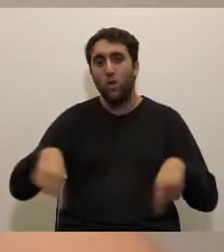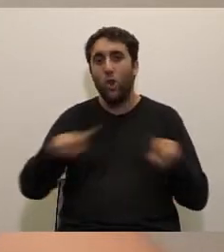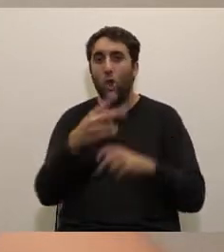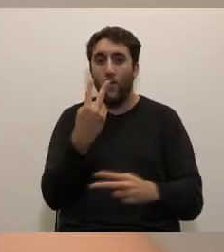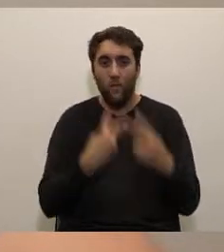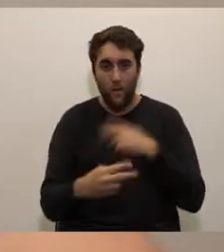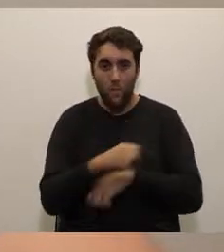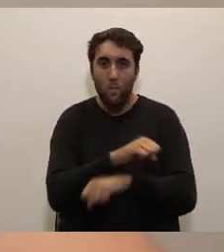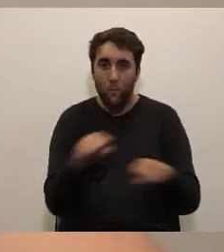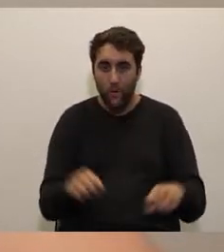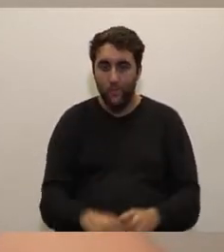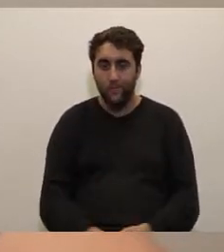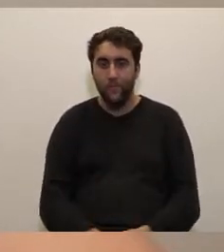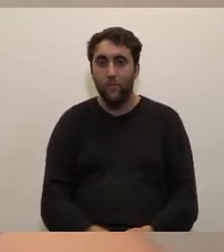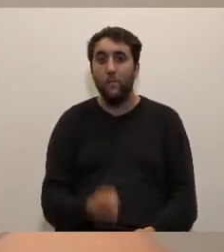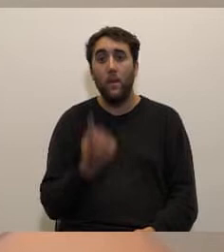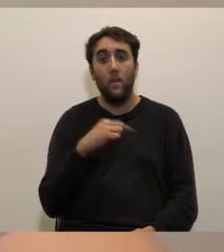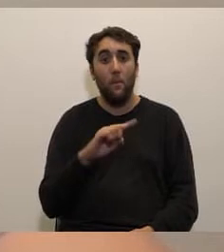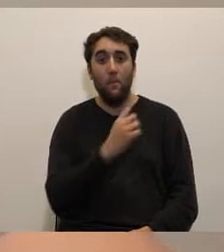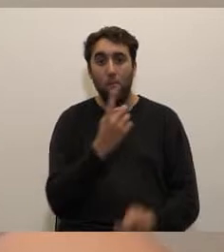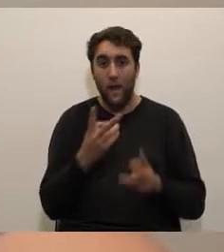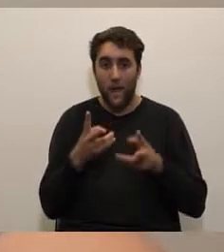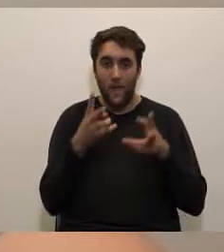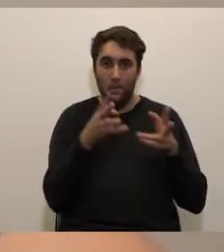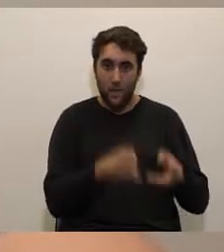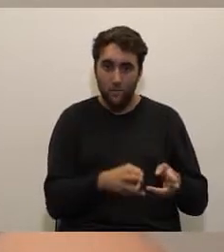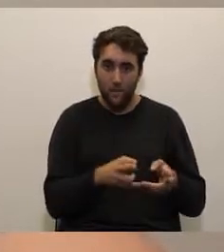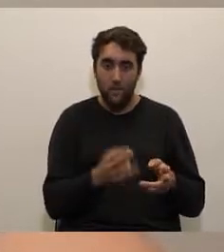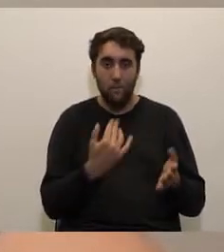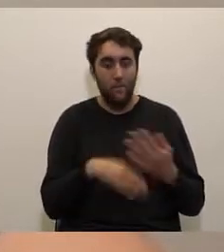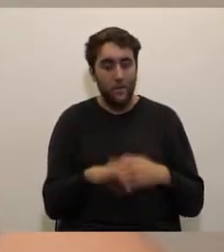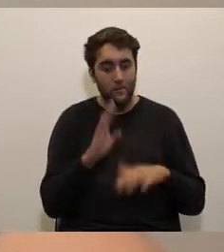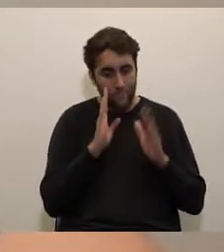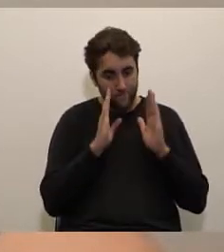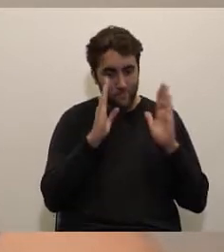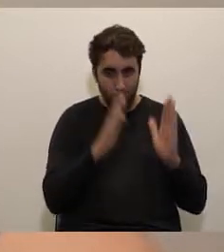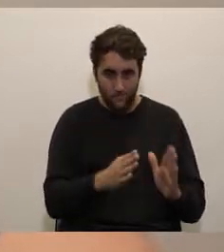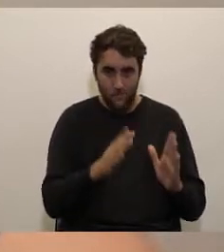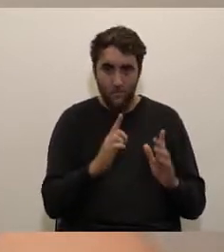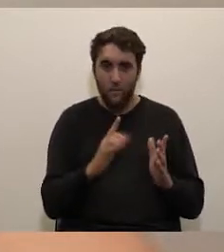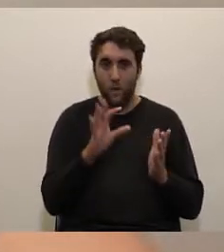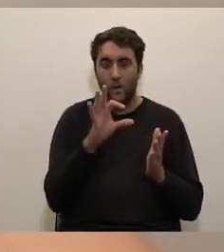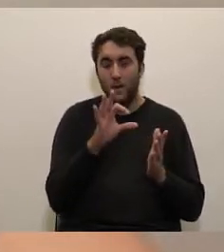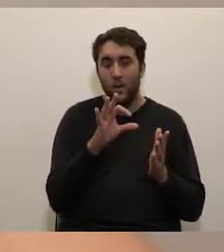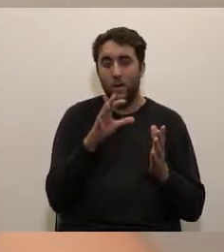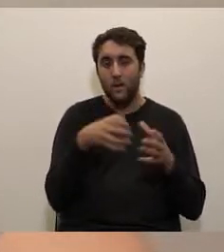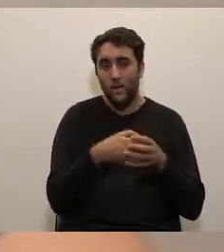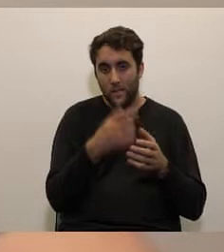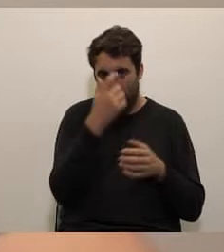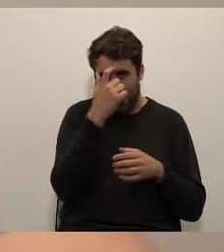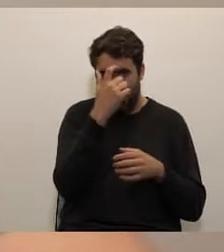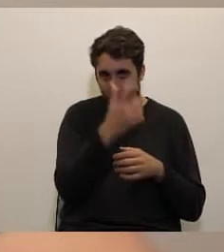Entonces, en una primera etapa, fue más destinada al sector científico, si se